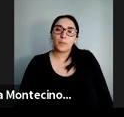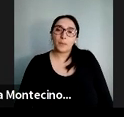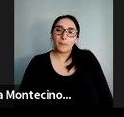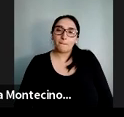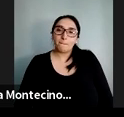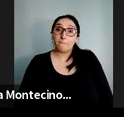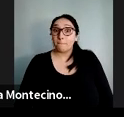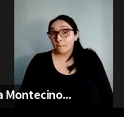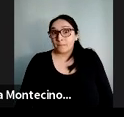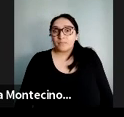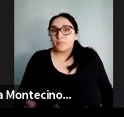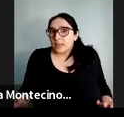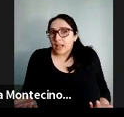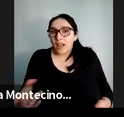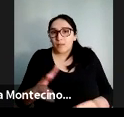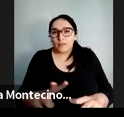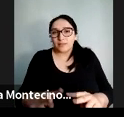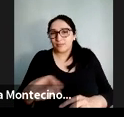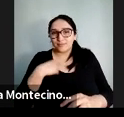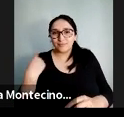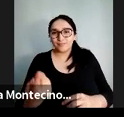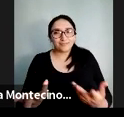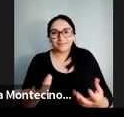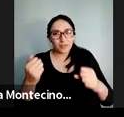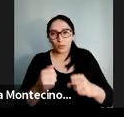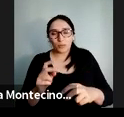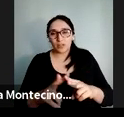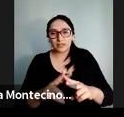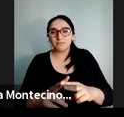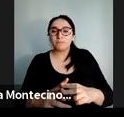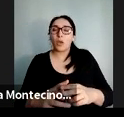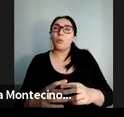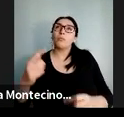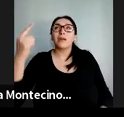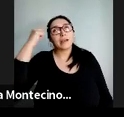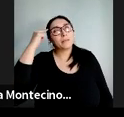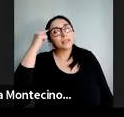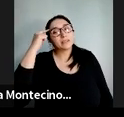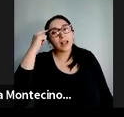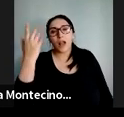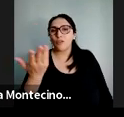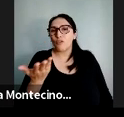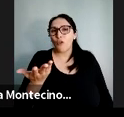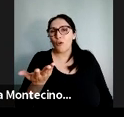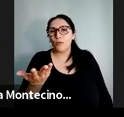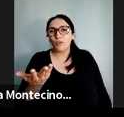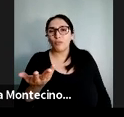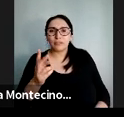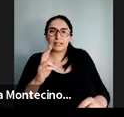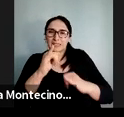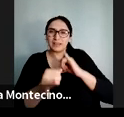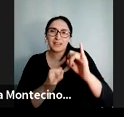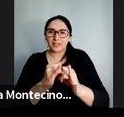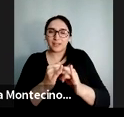Ahora, ¿qué podemos hacer nosotras también para poder repensar la forma en que estamos habitando Internet? Hace